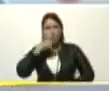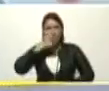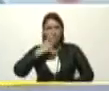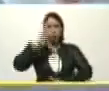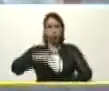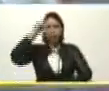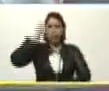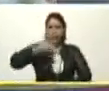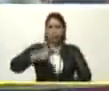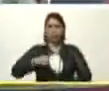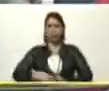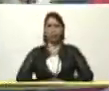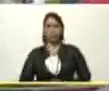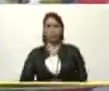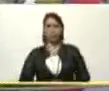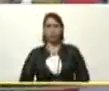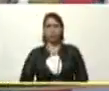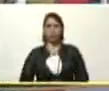pueblo.